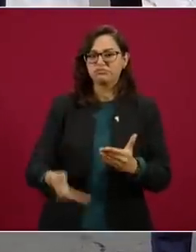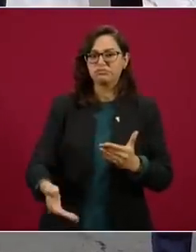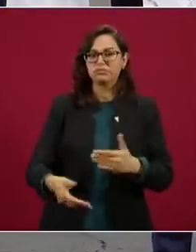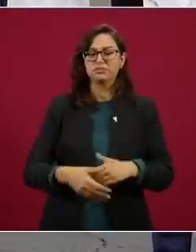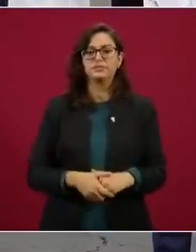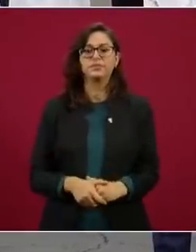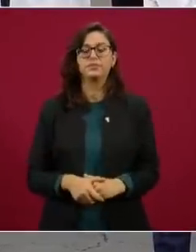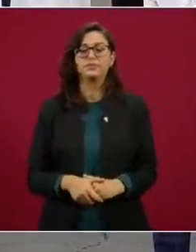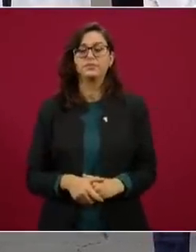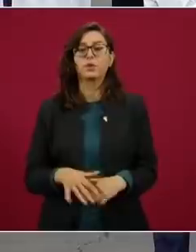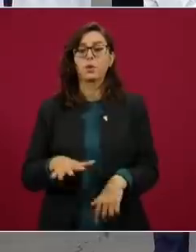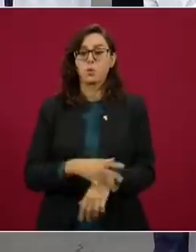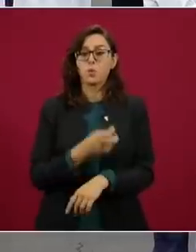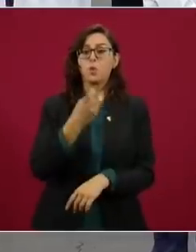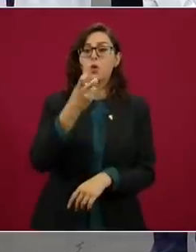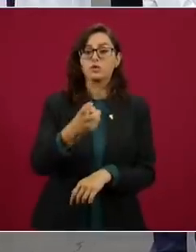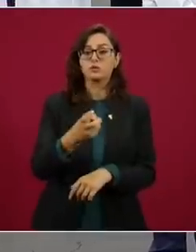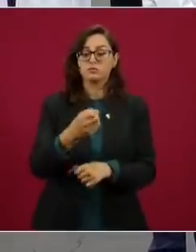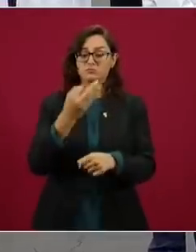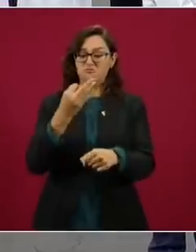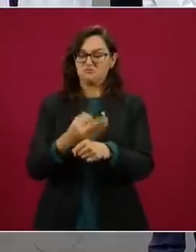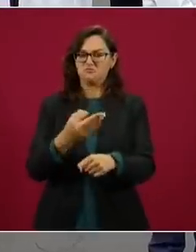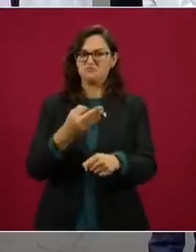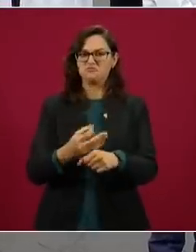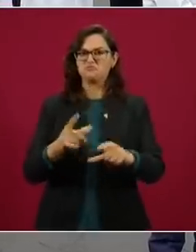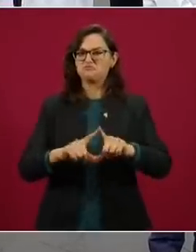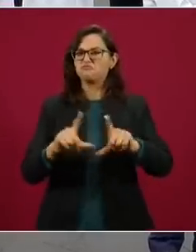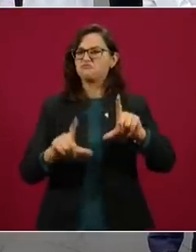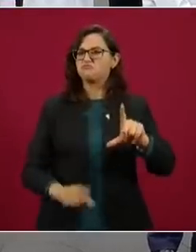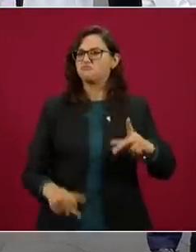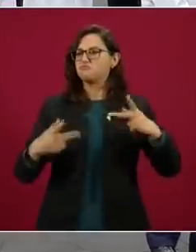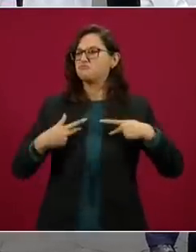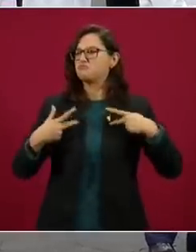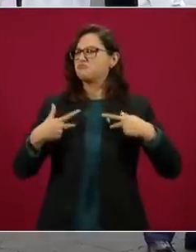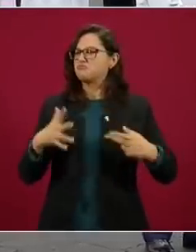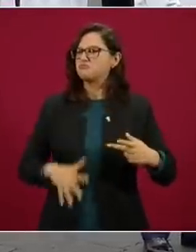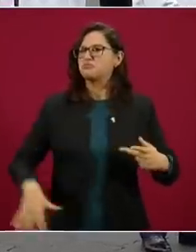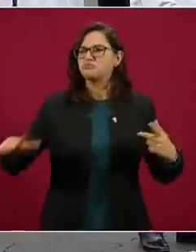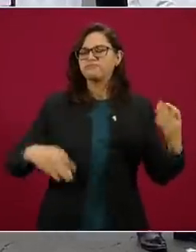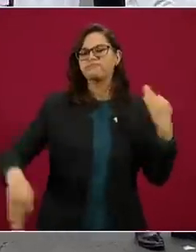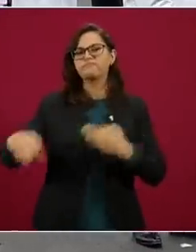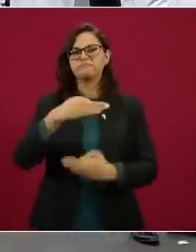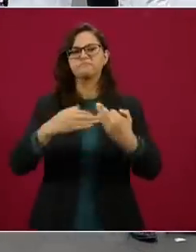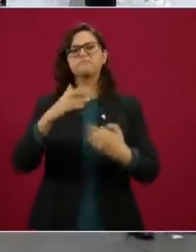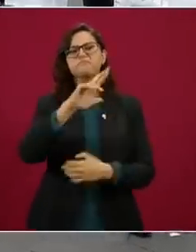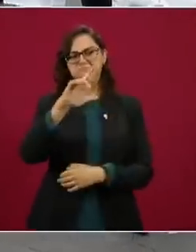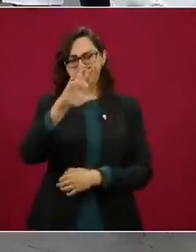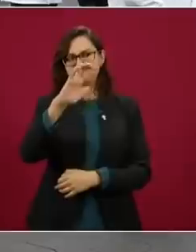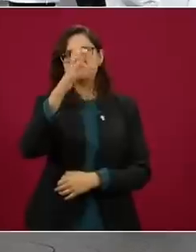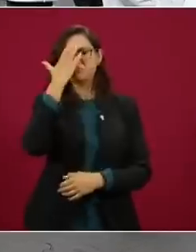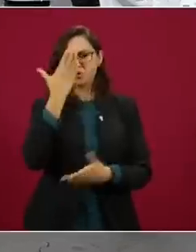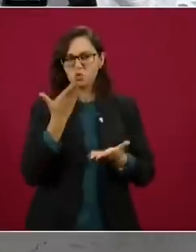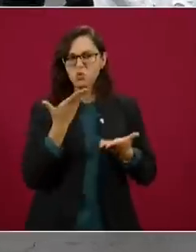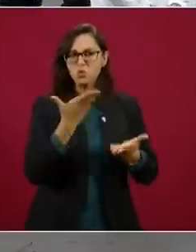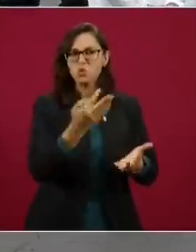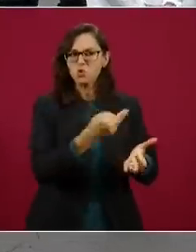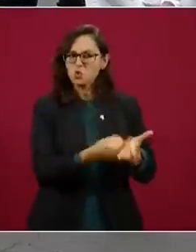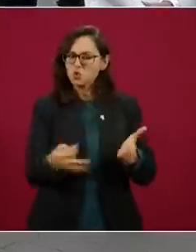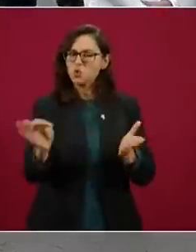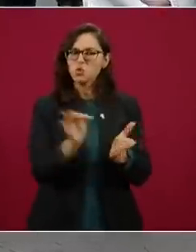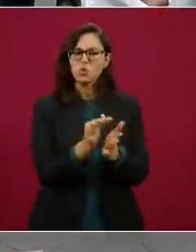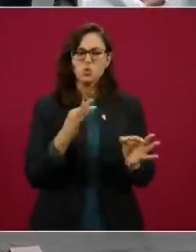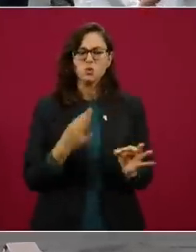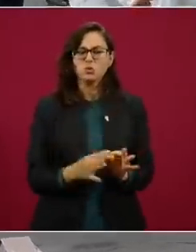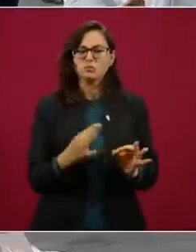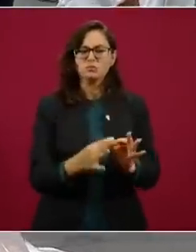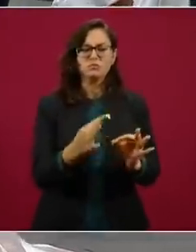le reconoce su heroísmo y su compromiso pues tal acto de auto sacrificio y